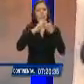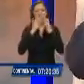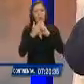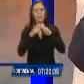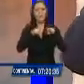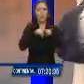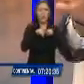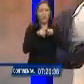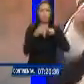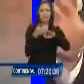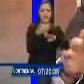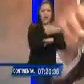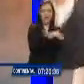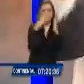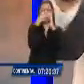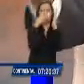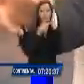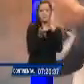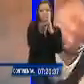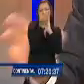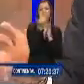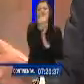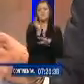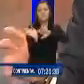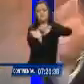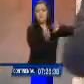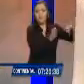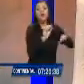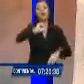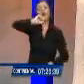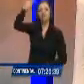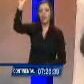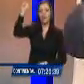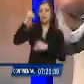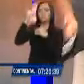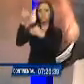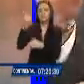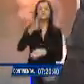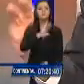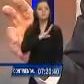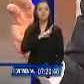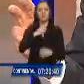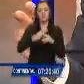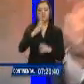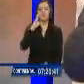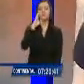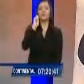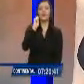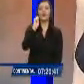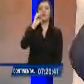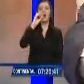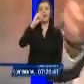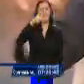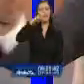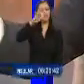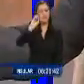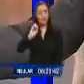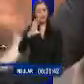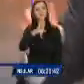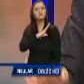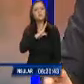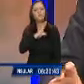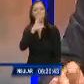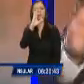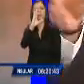del concurso y de los puntajes, etcétera, finalmente hubieron ganadores. La señora Tuapanta, el señor Tayupanta, la señora Goyes y la